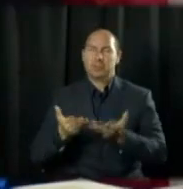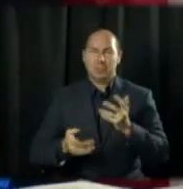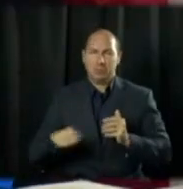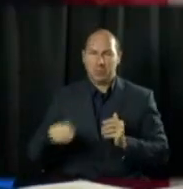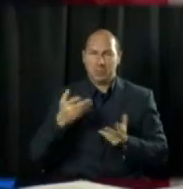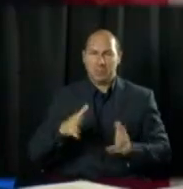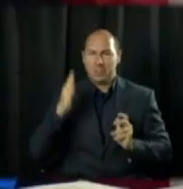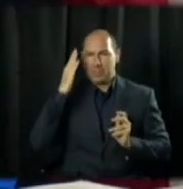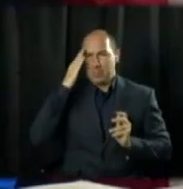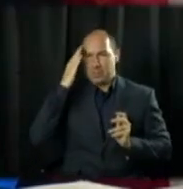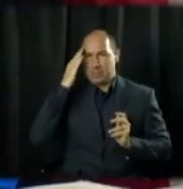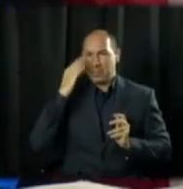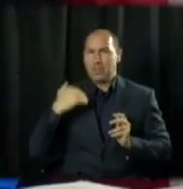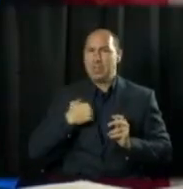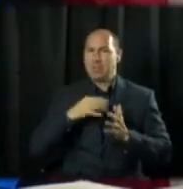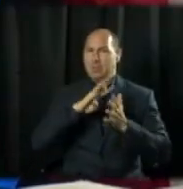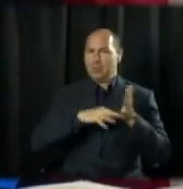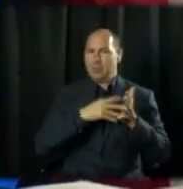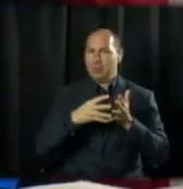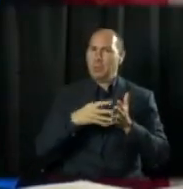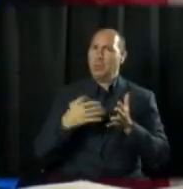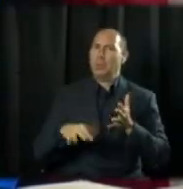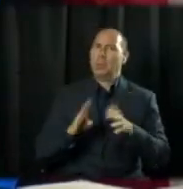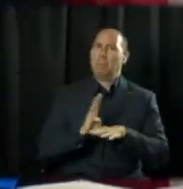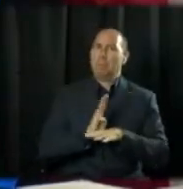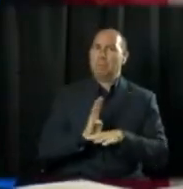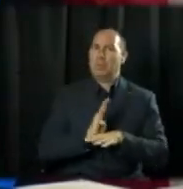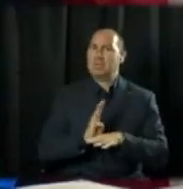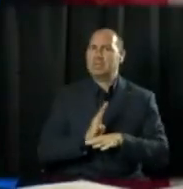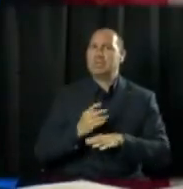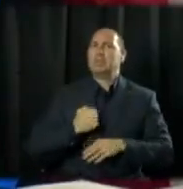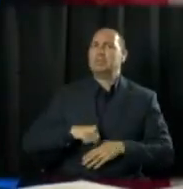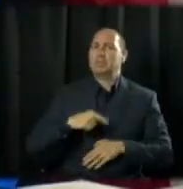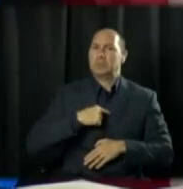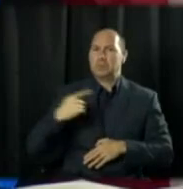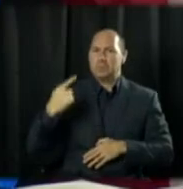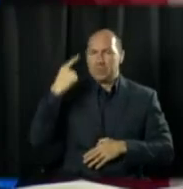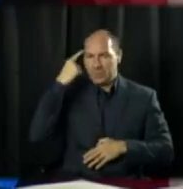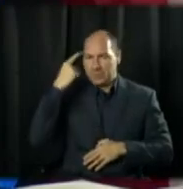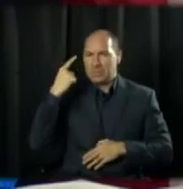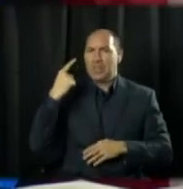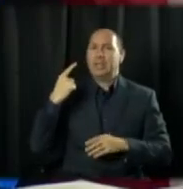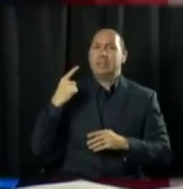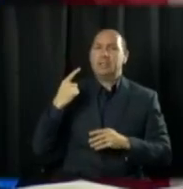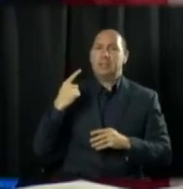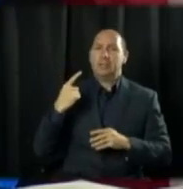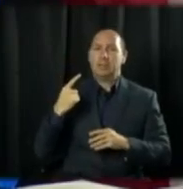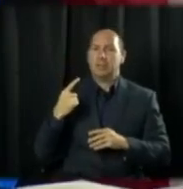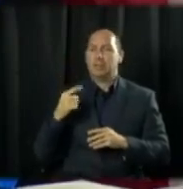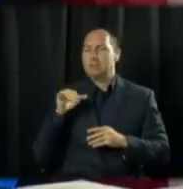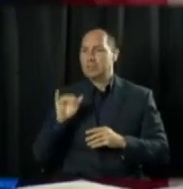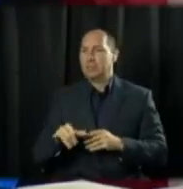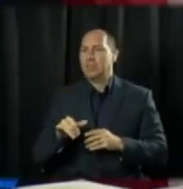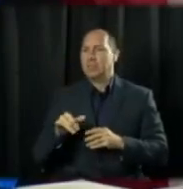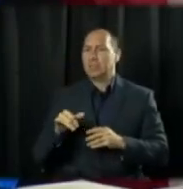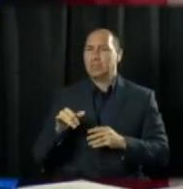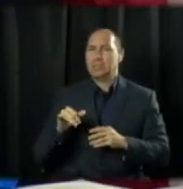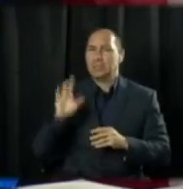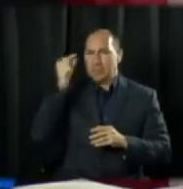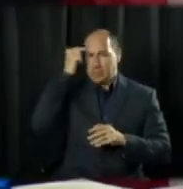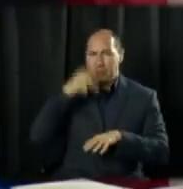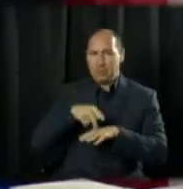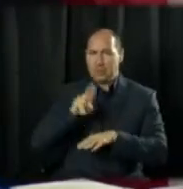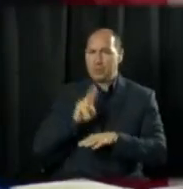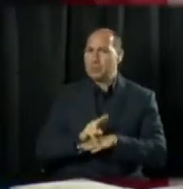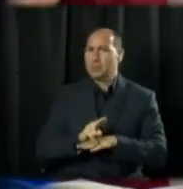sabe, probablemente de una agenda bastante intensa de lo que pensamos que va a ser y esperamos que sea la confirmación del plan de ajuste de